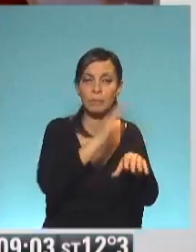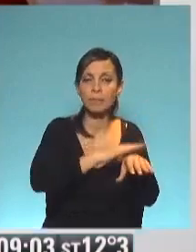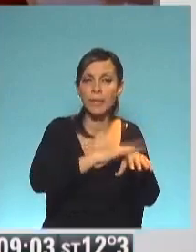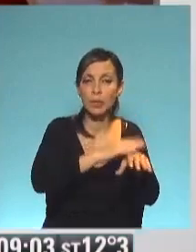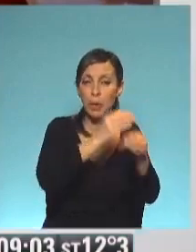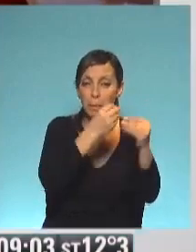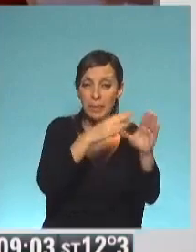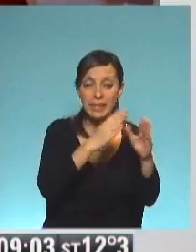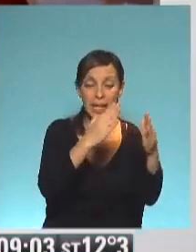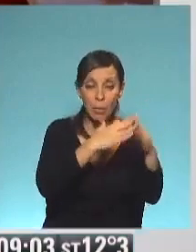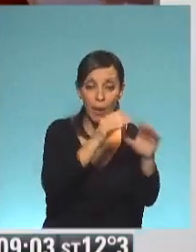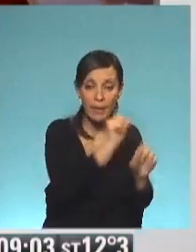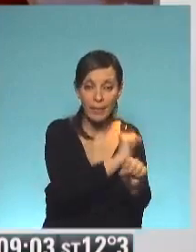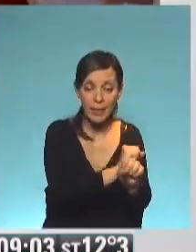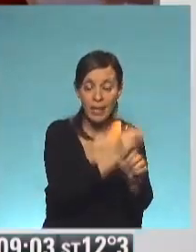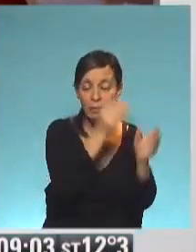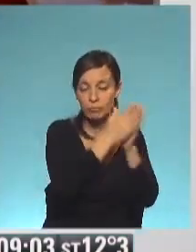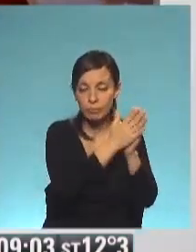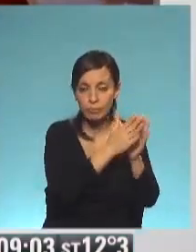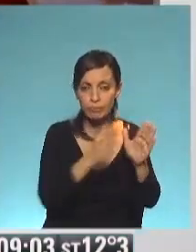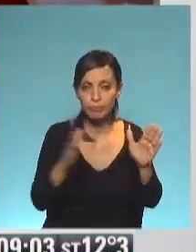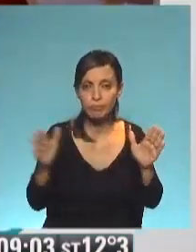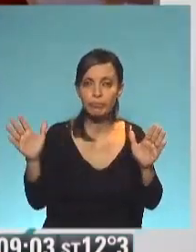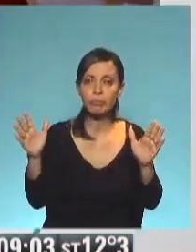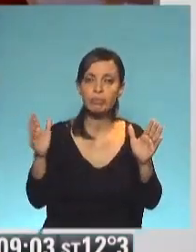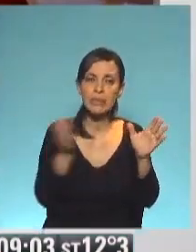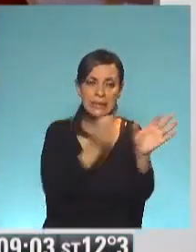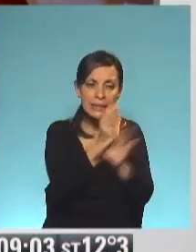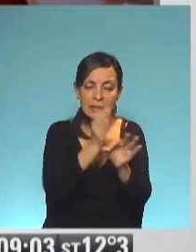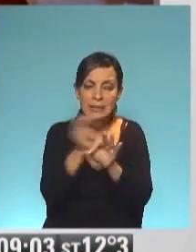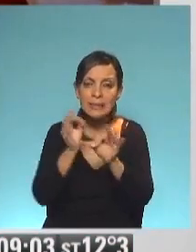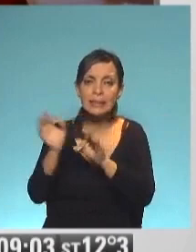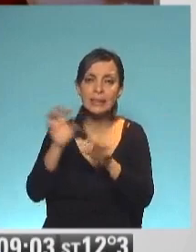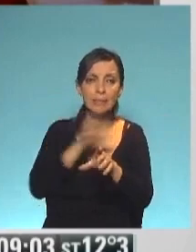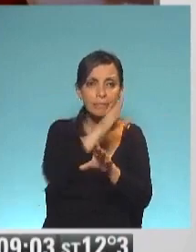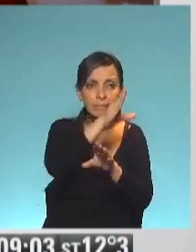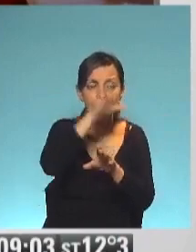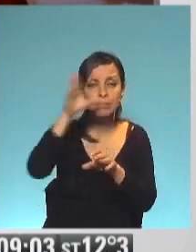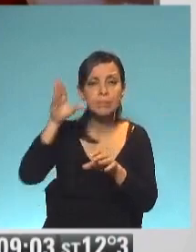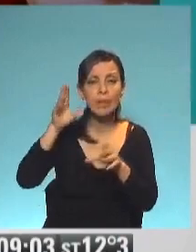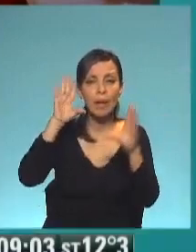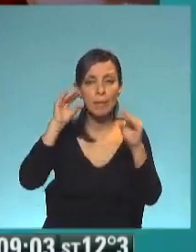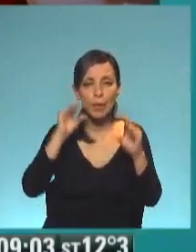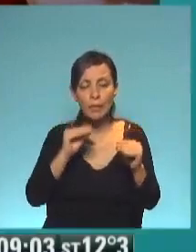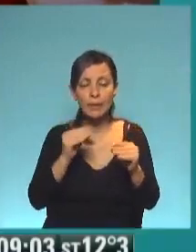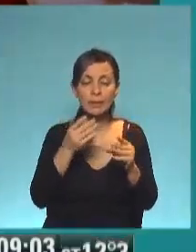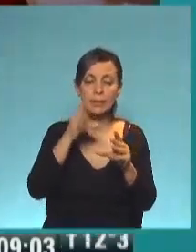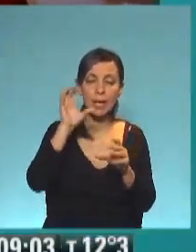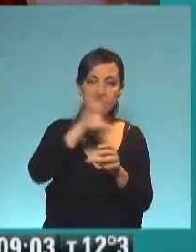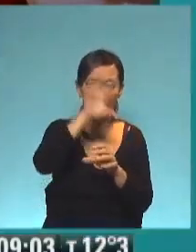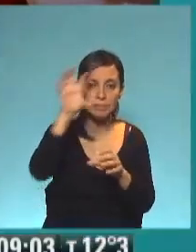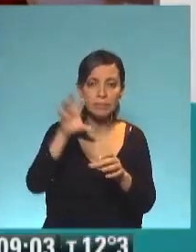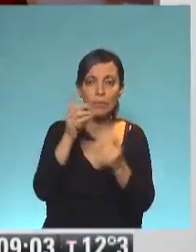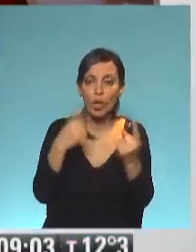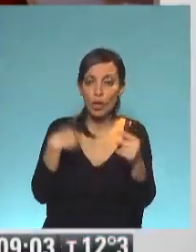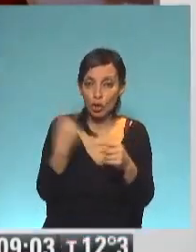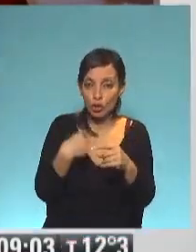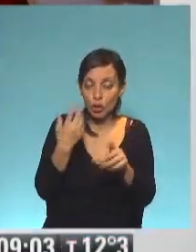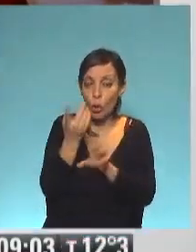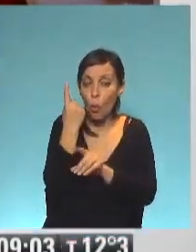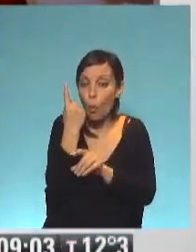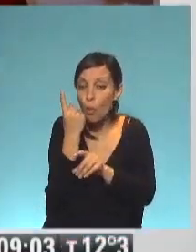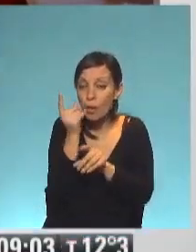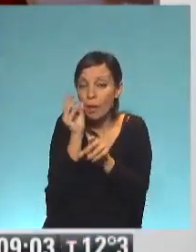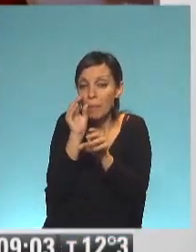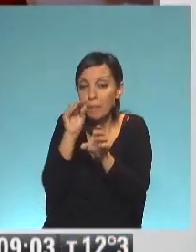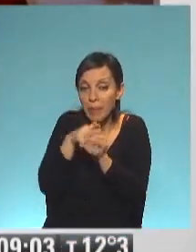los diagnósticos, capacitando personal en las provincias. Y repito, solo somos un componente de todos los que intervienen,